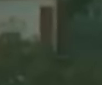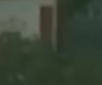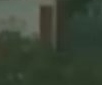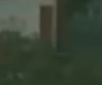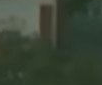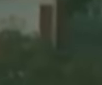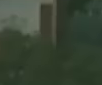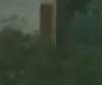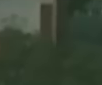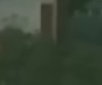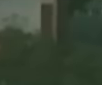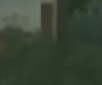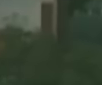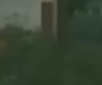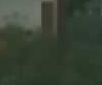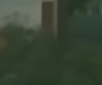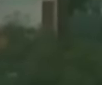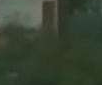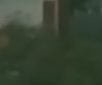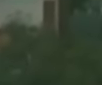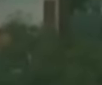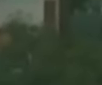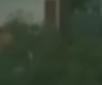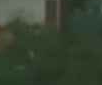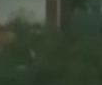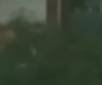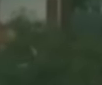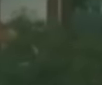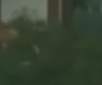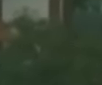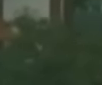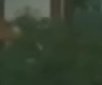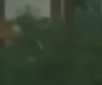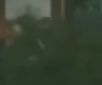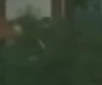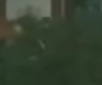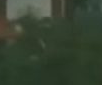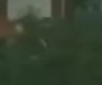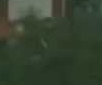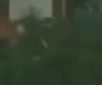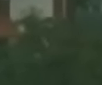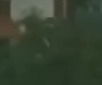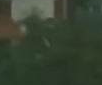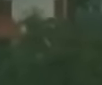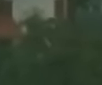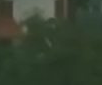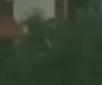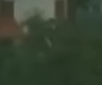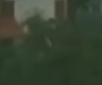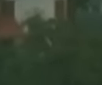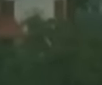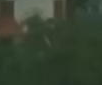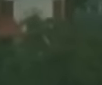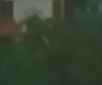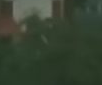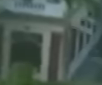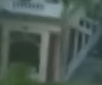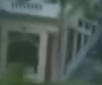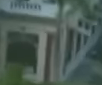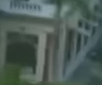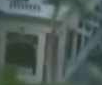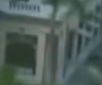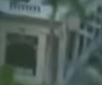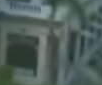Maduro Moros, en el Palacio de Miraflores, con líderes y lideresas de oposición